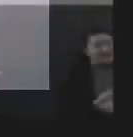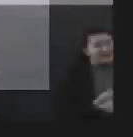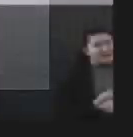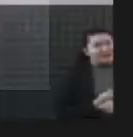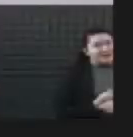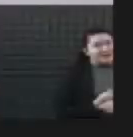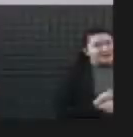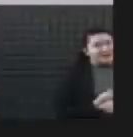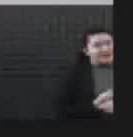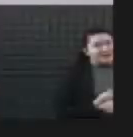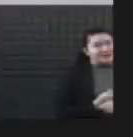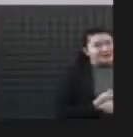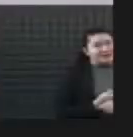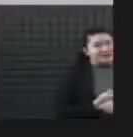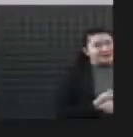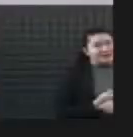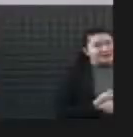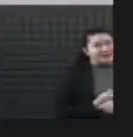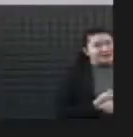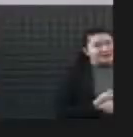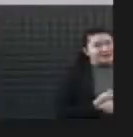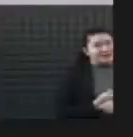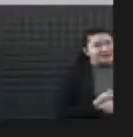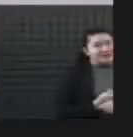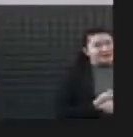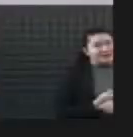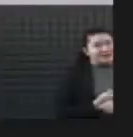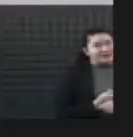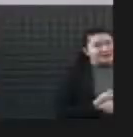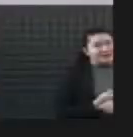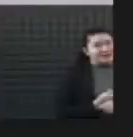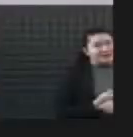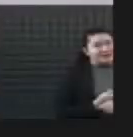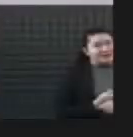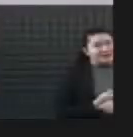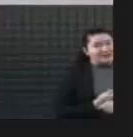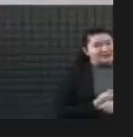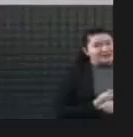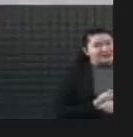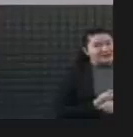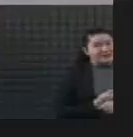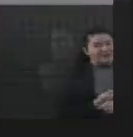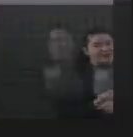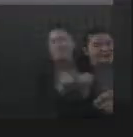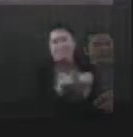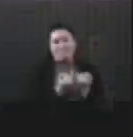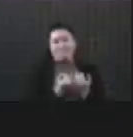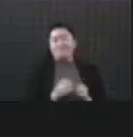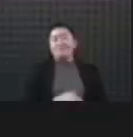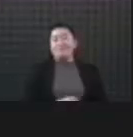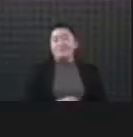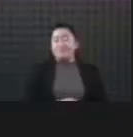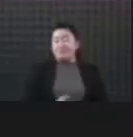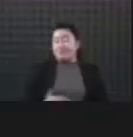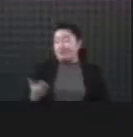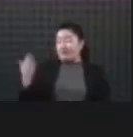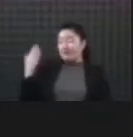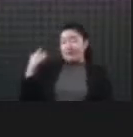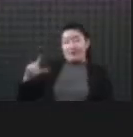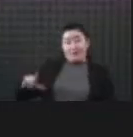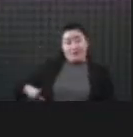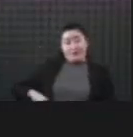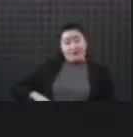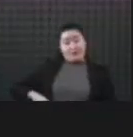la administración anterior le dijeron que le estaban espiando y que debía de tener cuidado el viejo régimen se dedicaba